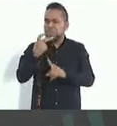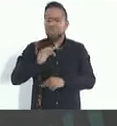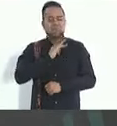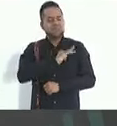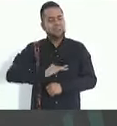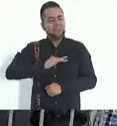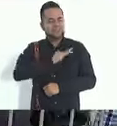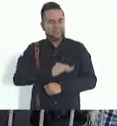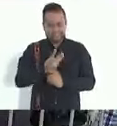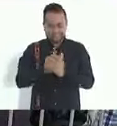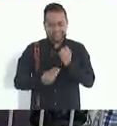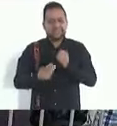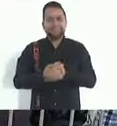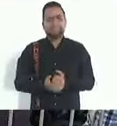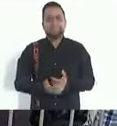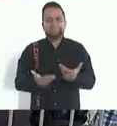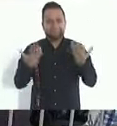felicidad.